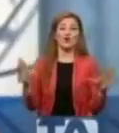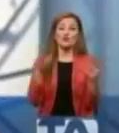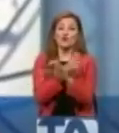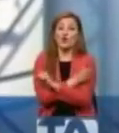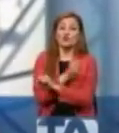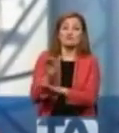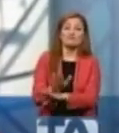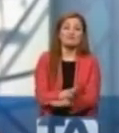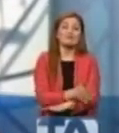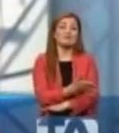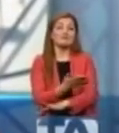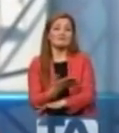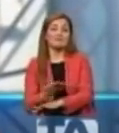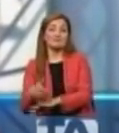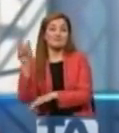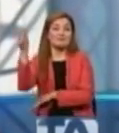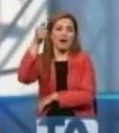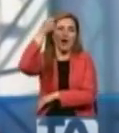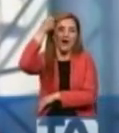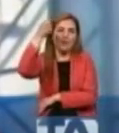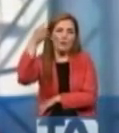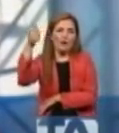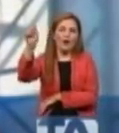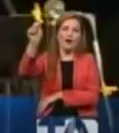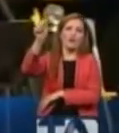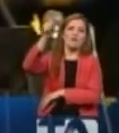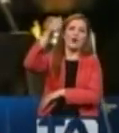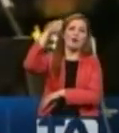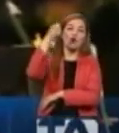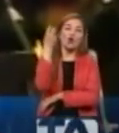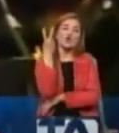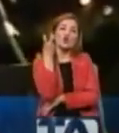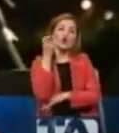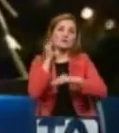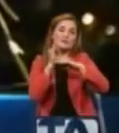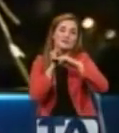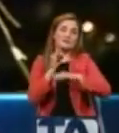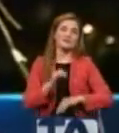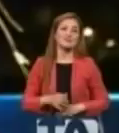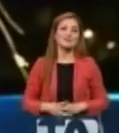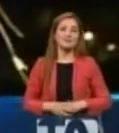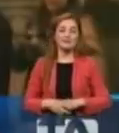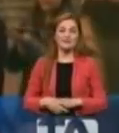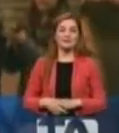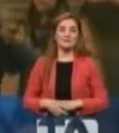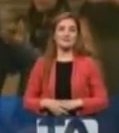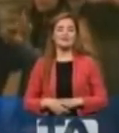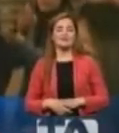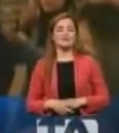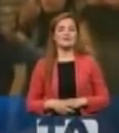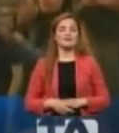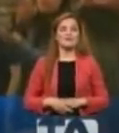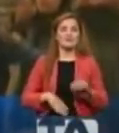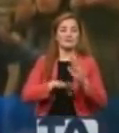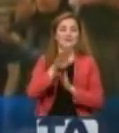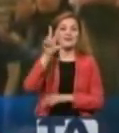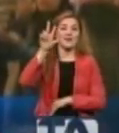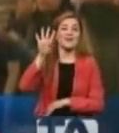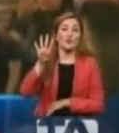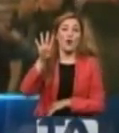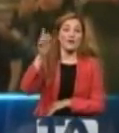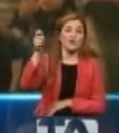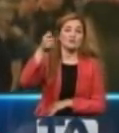un concierto con los sonidos de los campanarios de 12 iglesias del centro de Quito. Más de 34